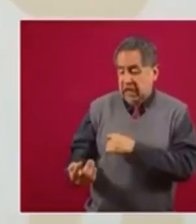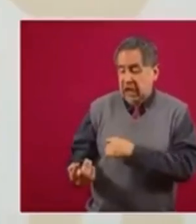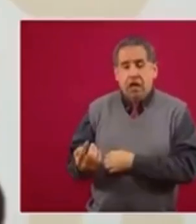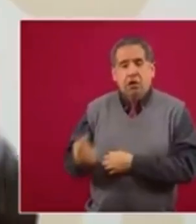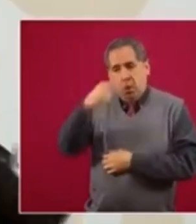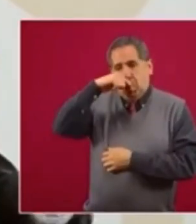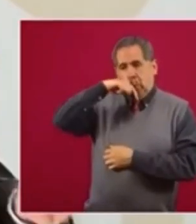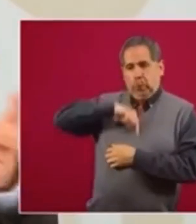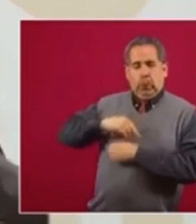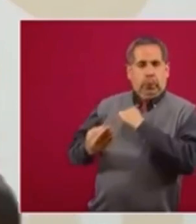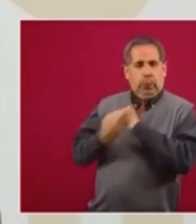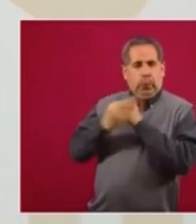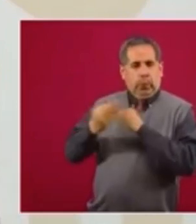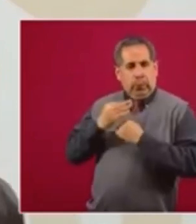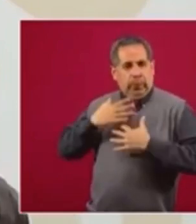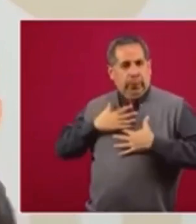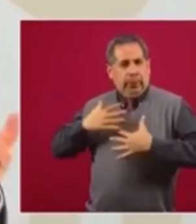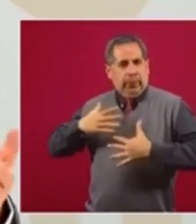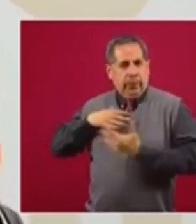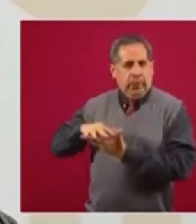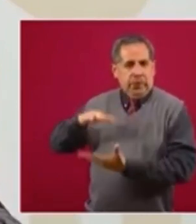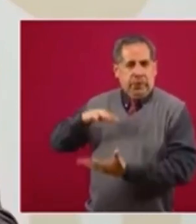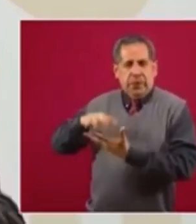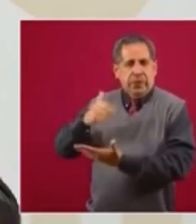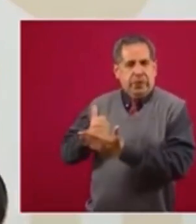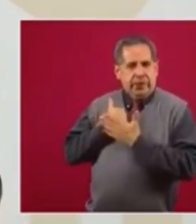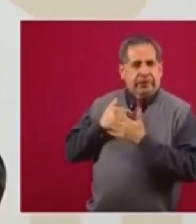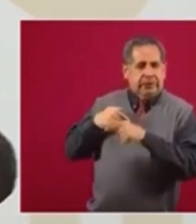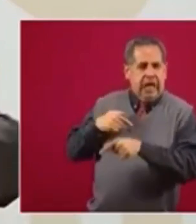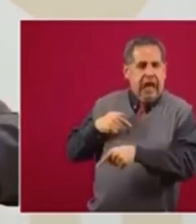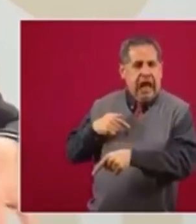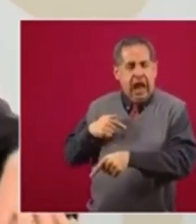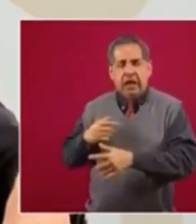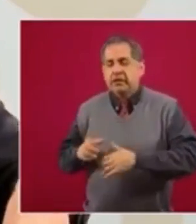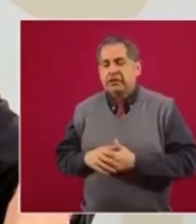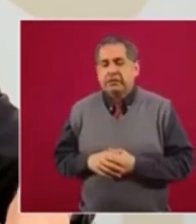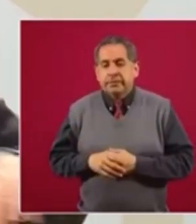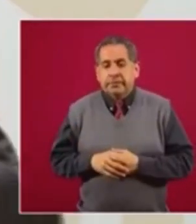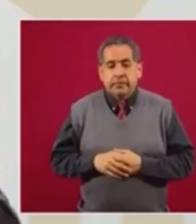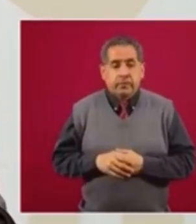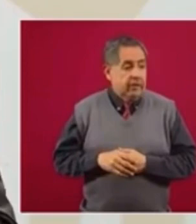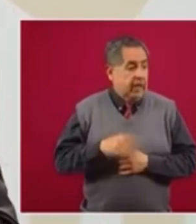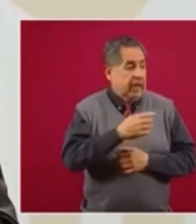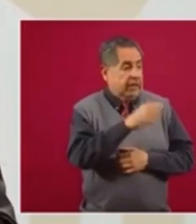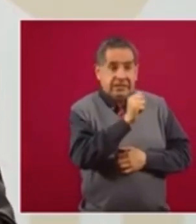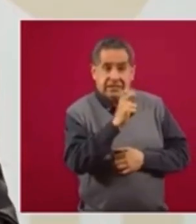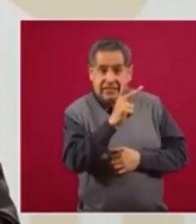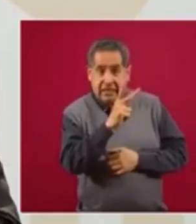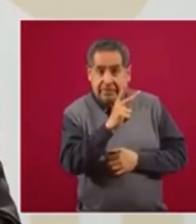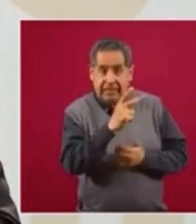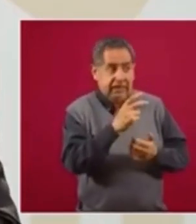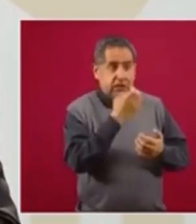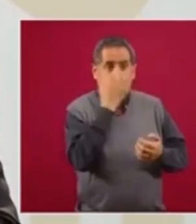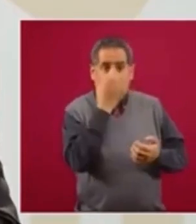Y el tiempo que permitió el haber sacado al sector educativo